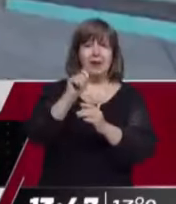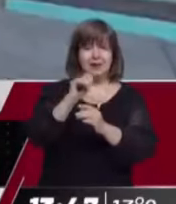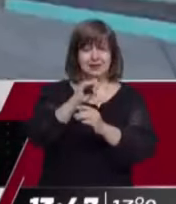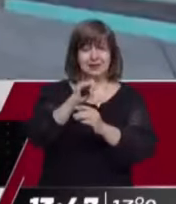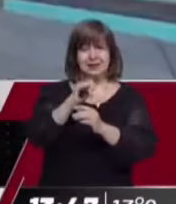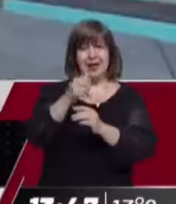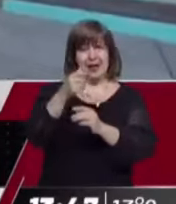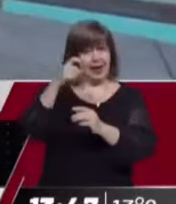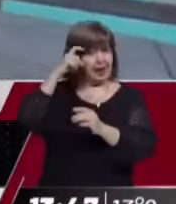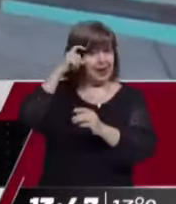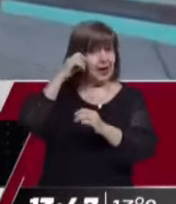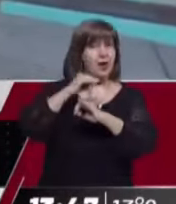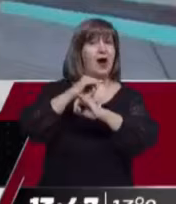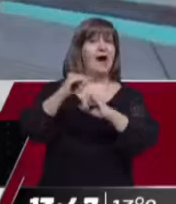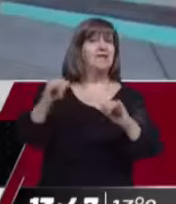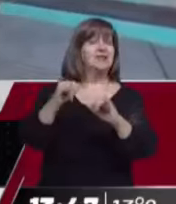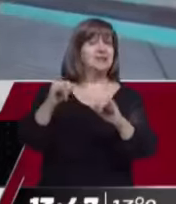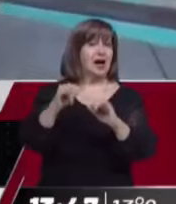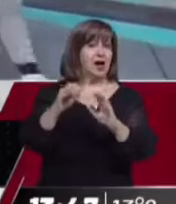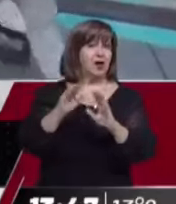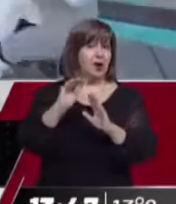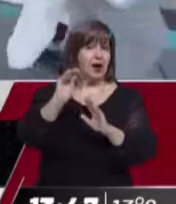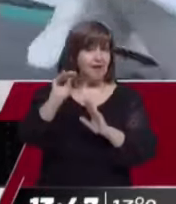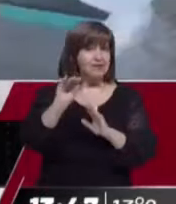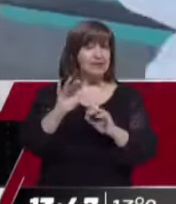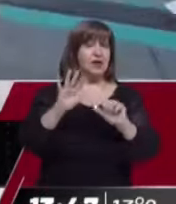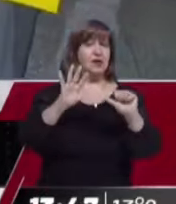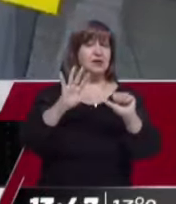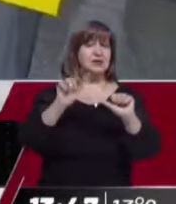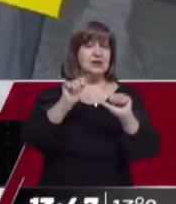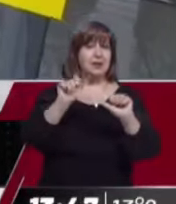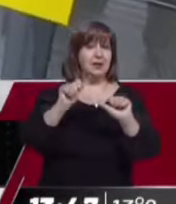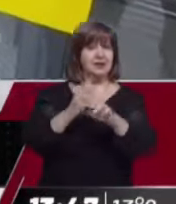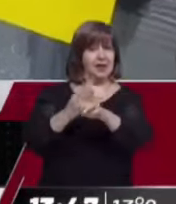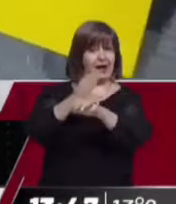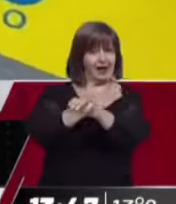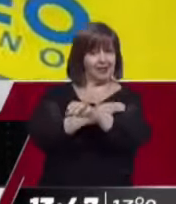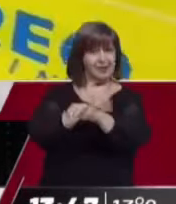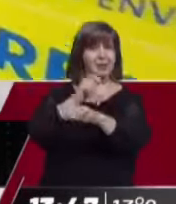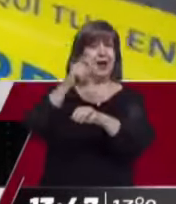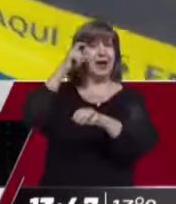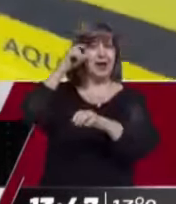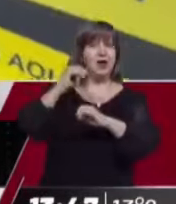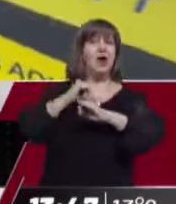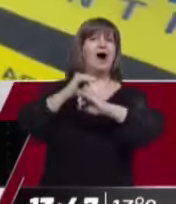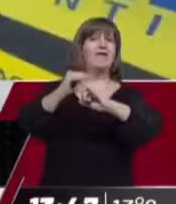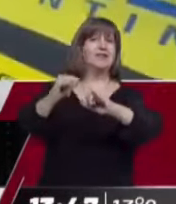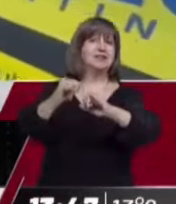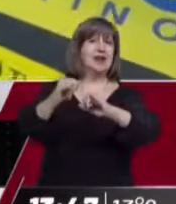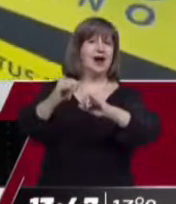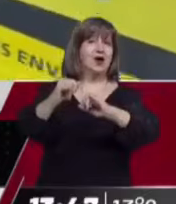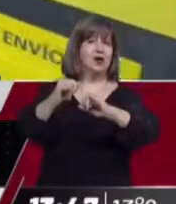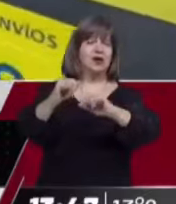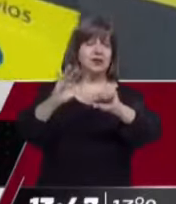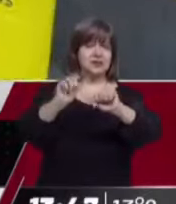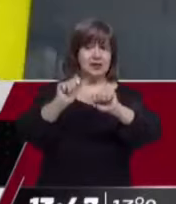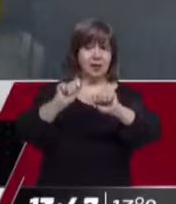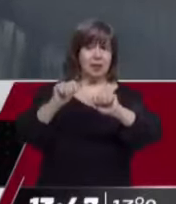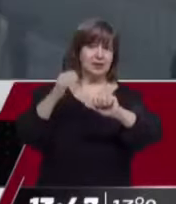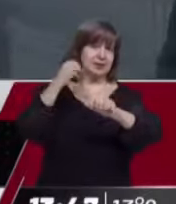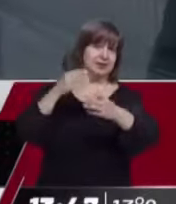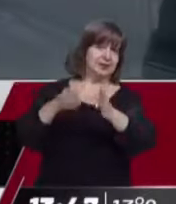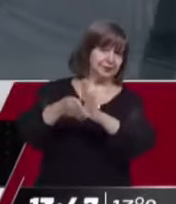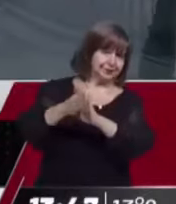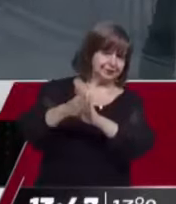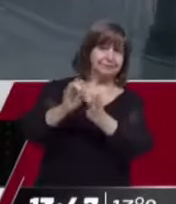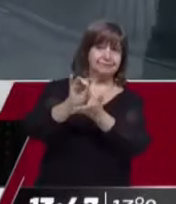6 meses posiblemente van a tener que dejar el lugar, porque muchas de las oficinas que actualmente tiene el Correo Argentino son alquiladas. Por lo tanto, se habla de que ya